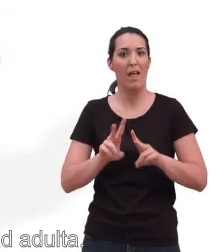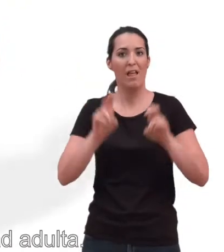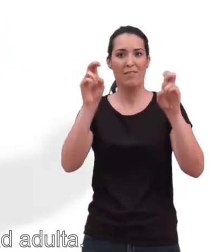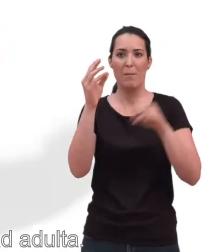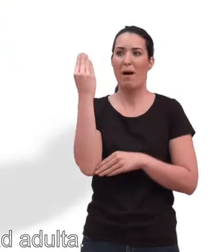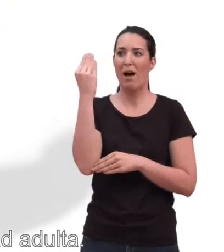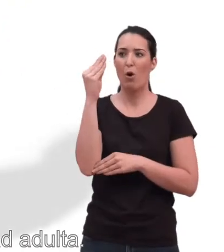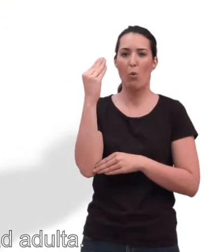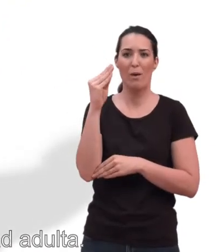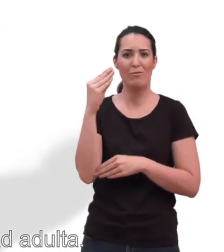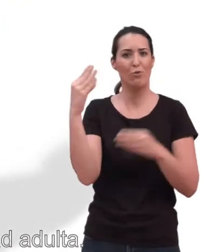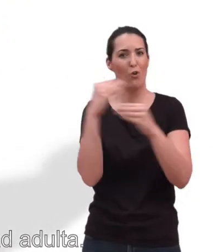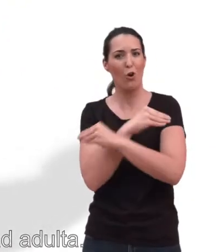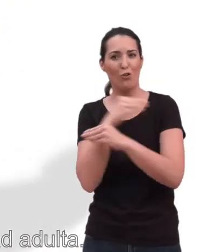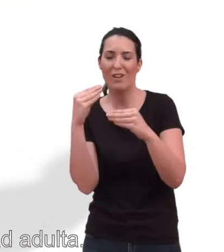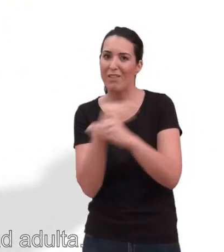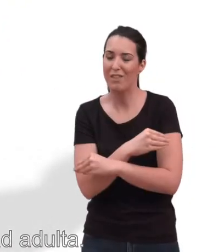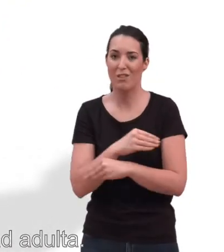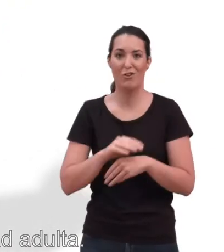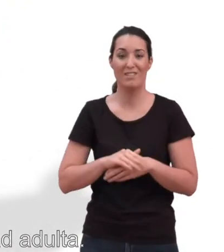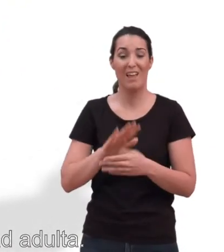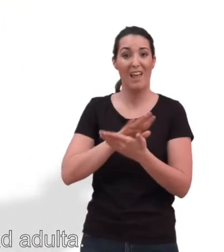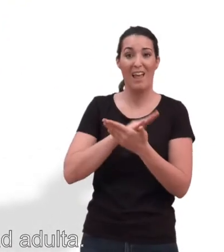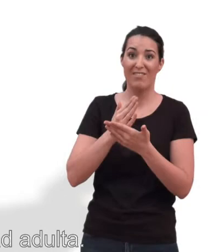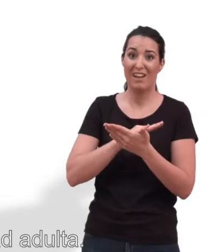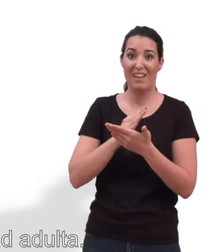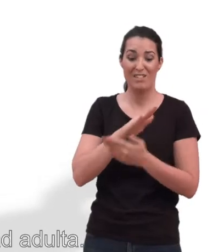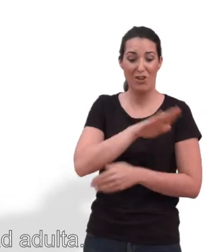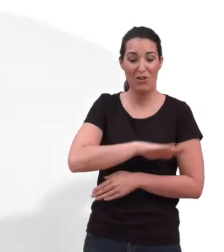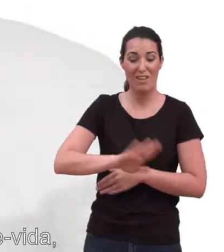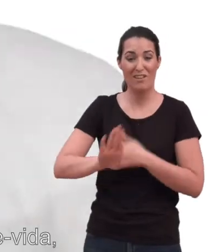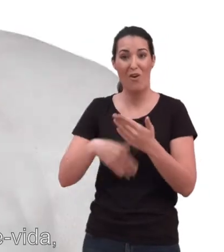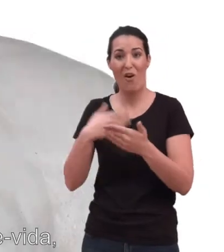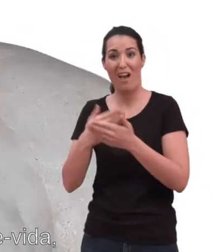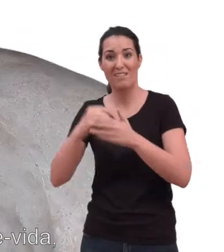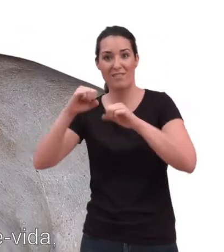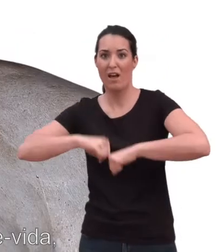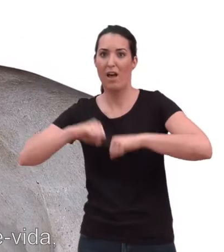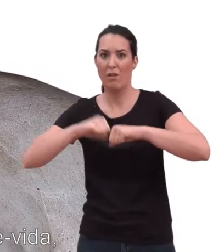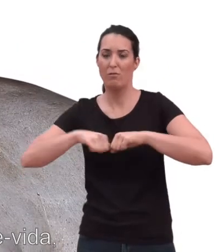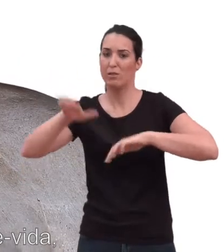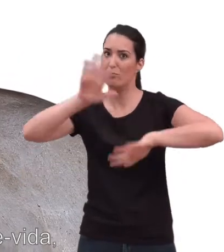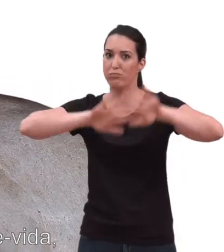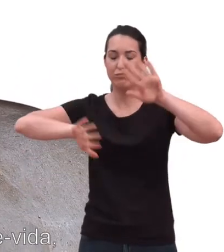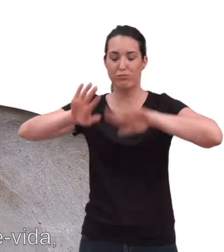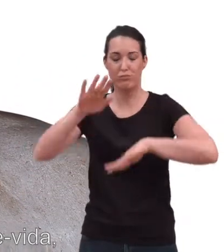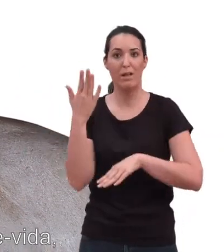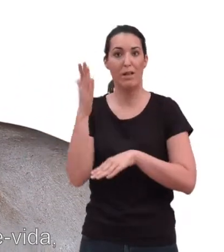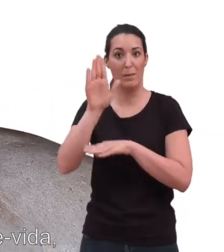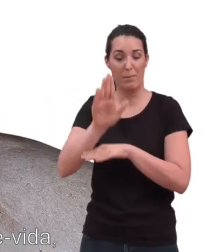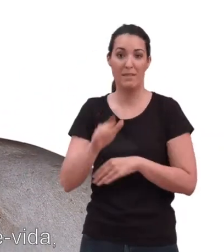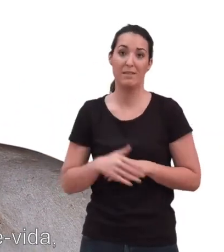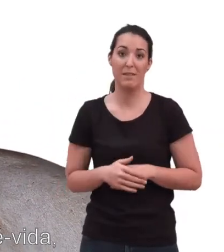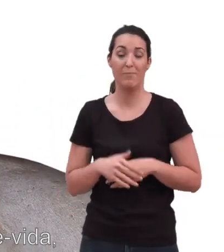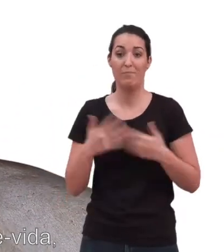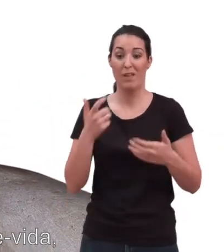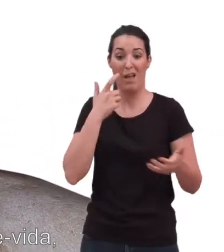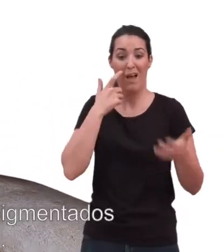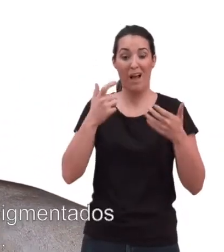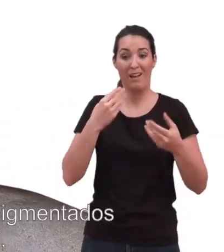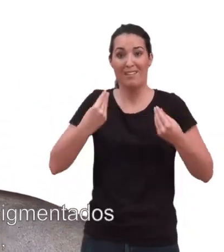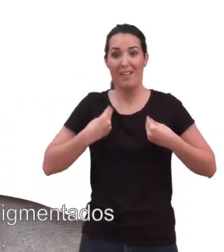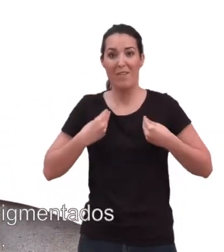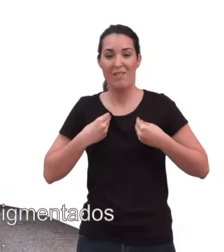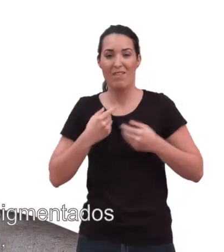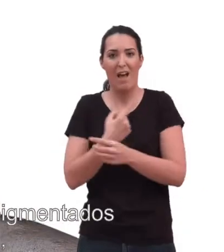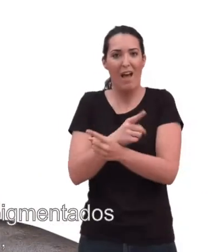complejo universo que enmarca la transición a la edad adulta. Asimismo, refleja la tensión arte-vida a